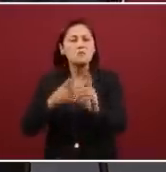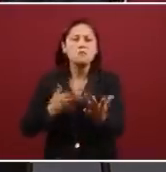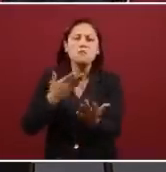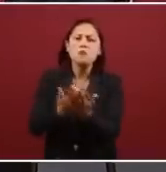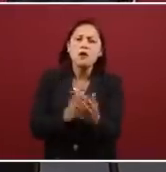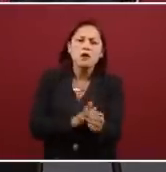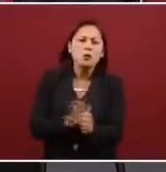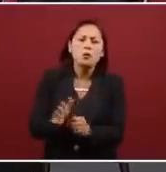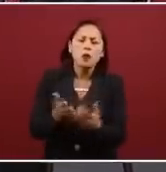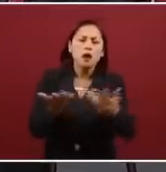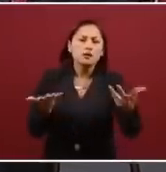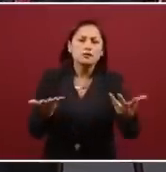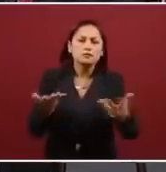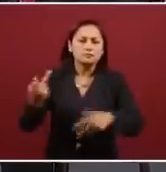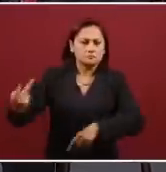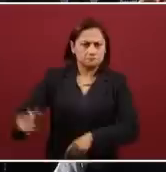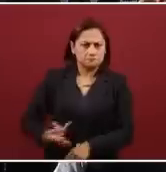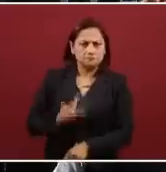¿O cuál es